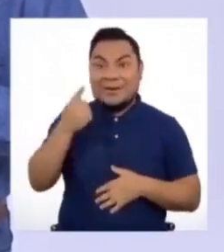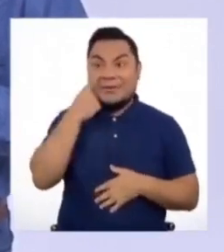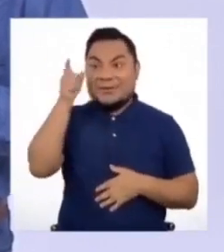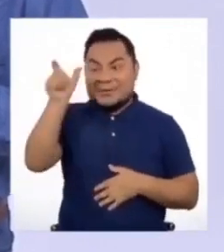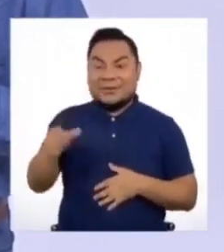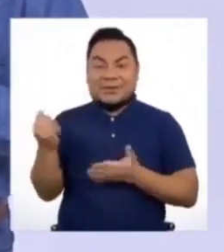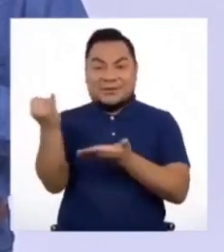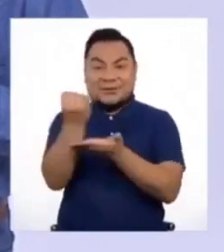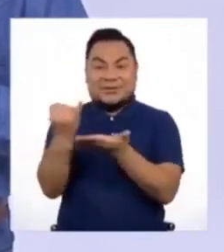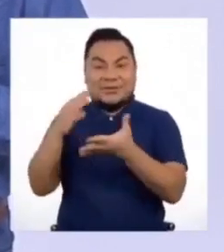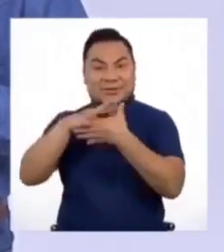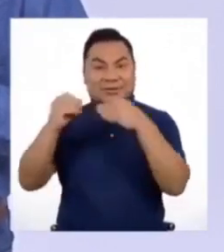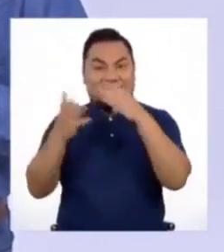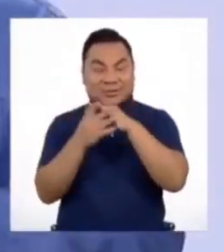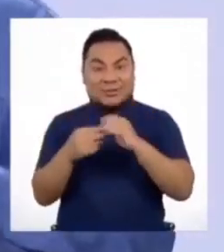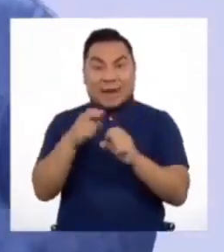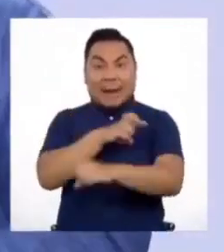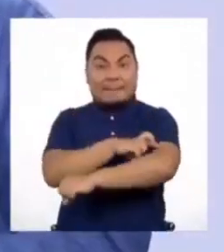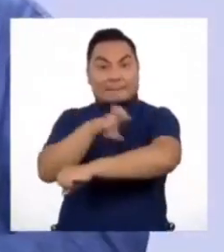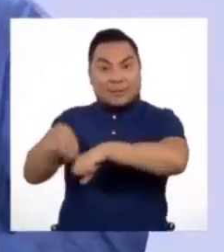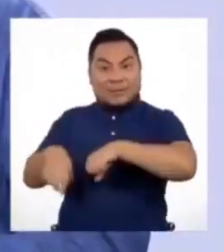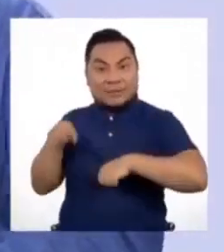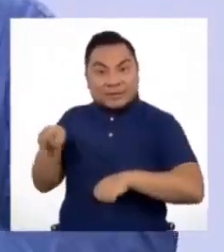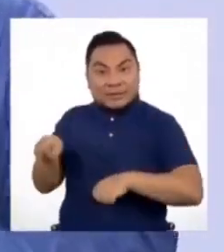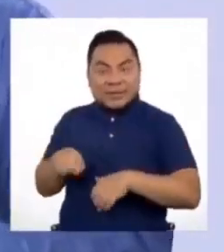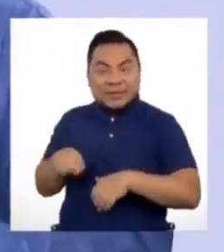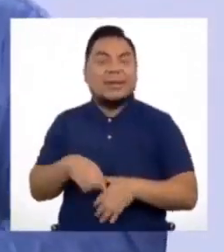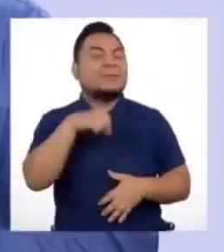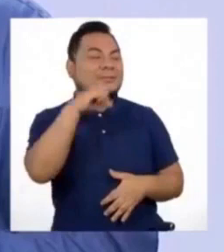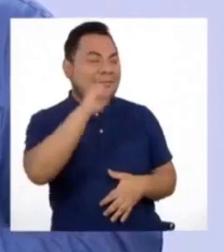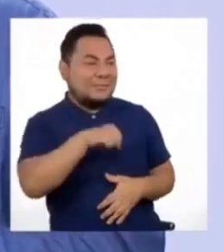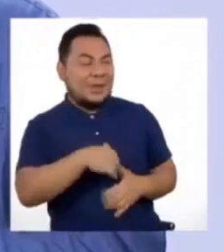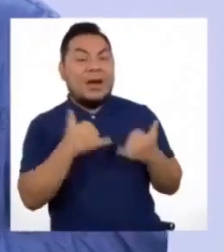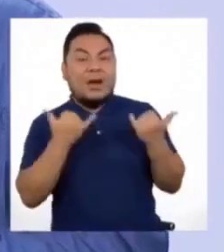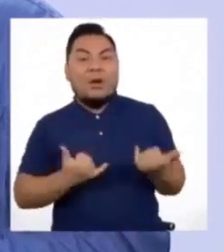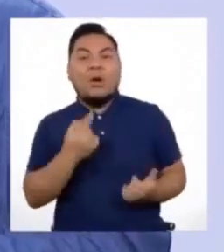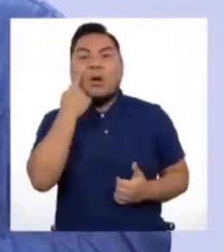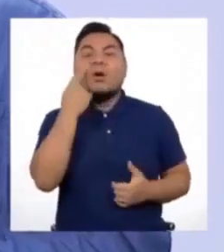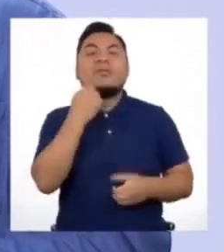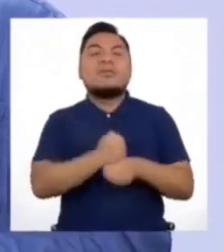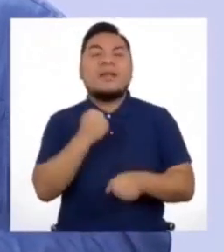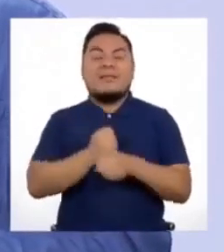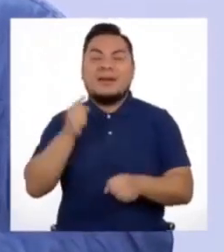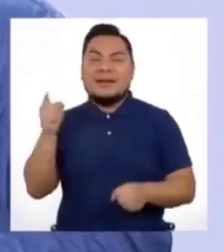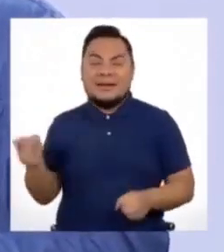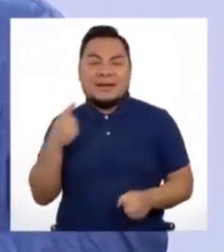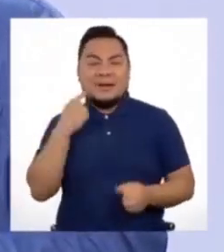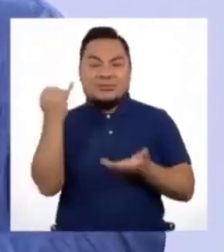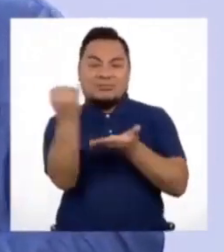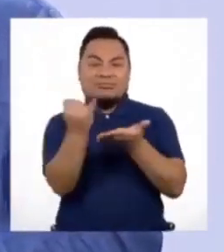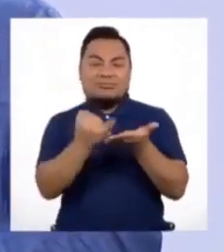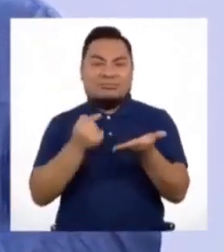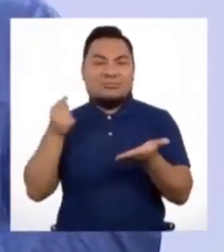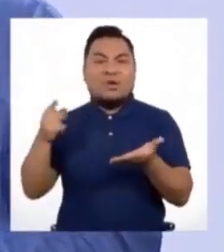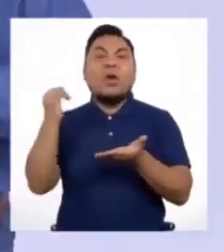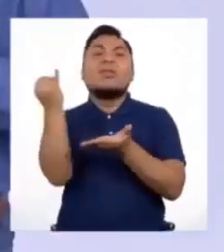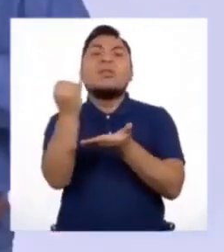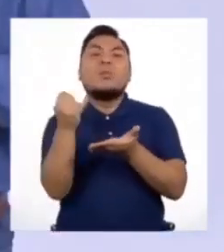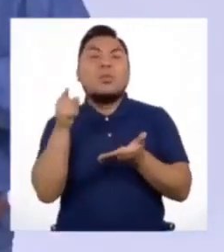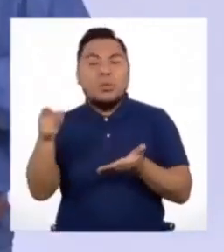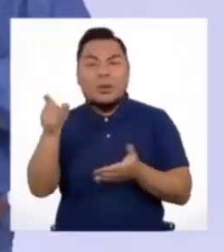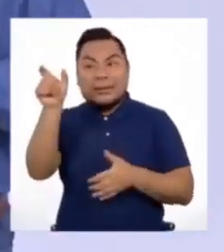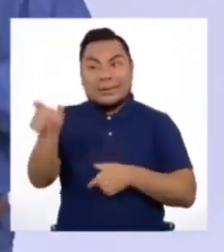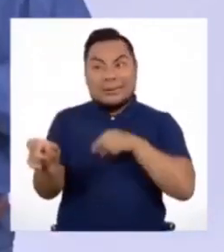hace historietas de manera profesional? ¡Claro que sí! Vamos a conocer el trabajo de un artista ilustrador que maneja el dibujo